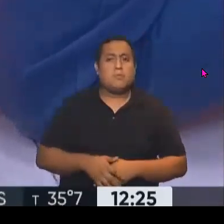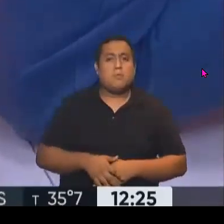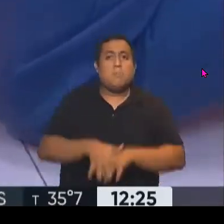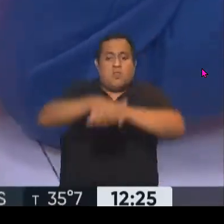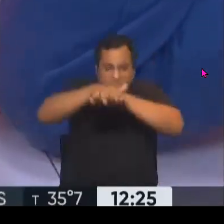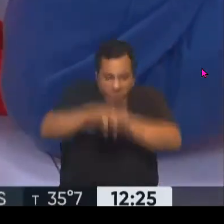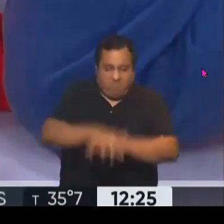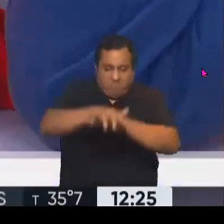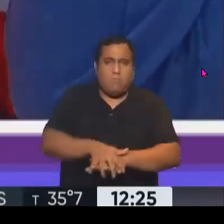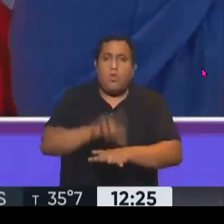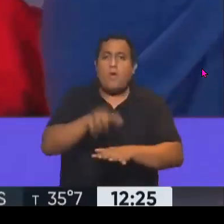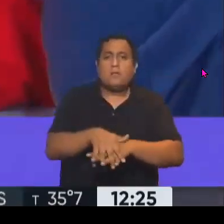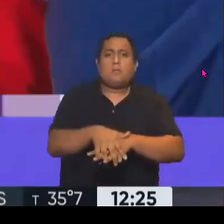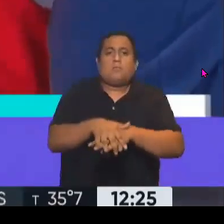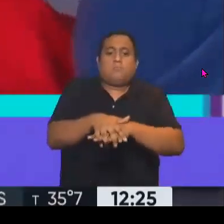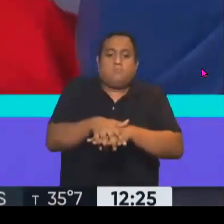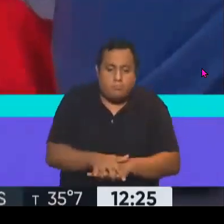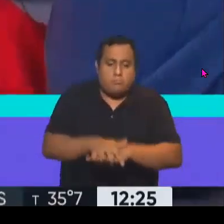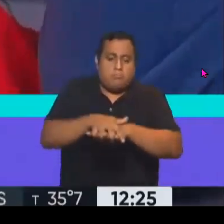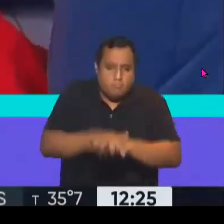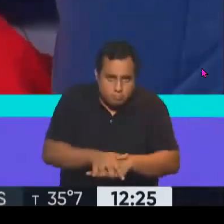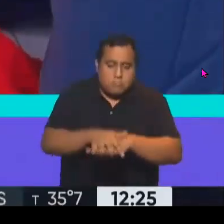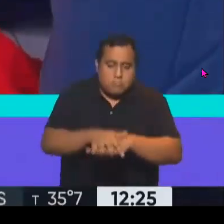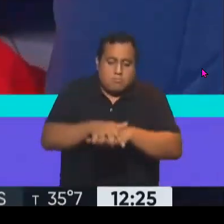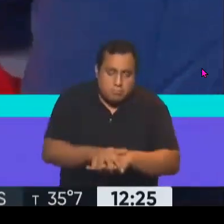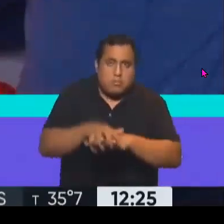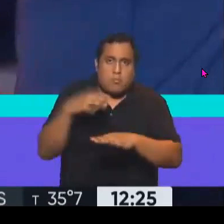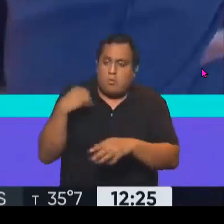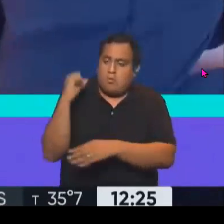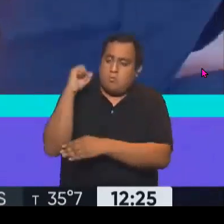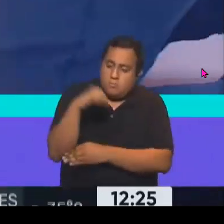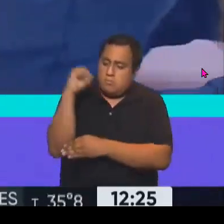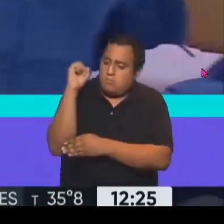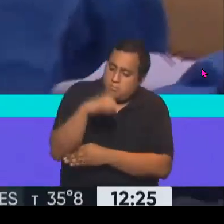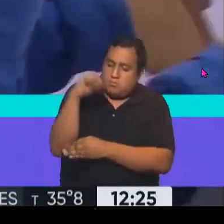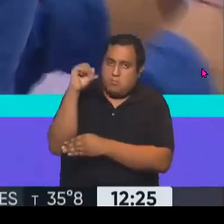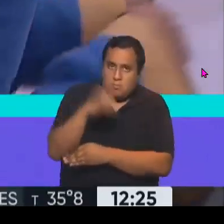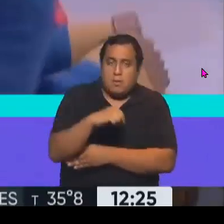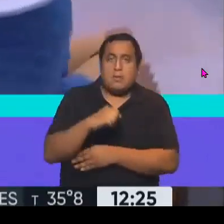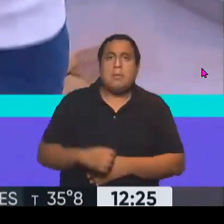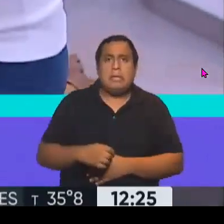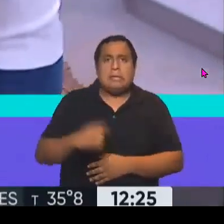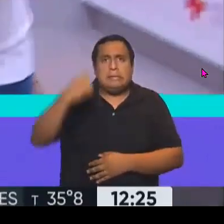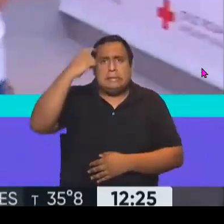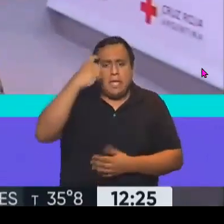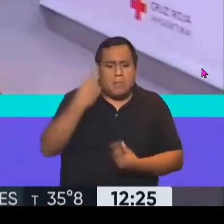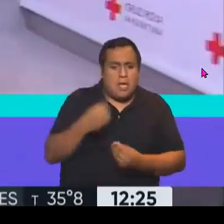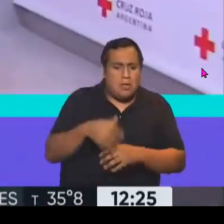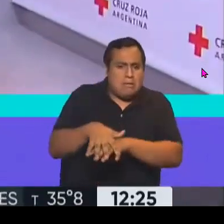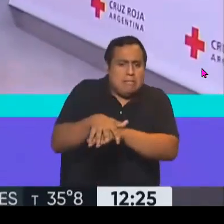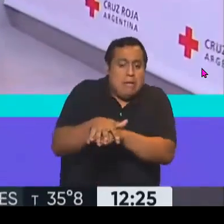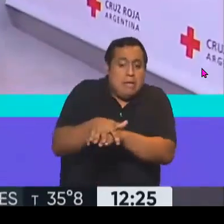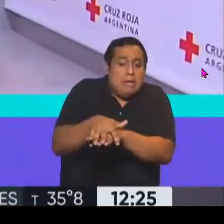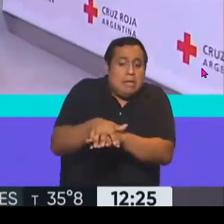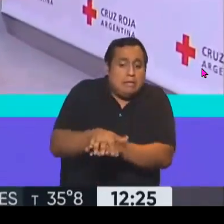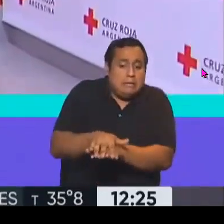No empujo con las manos, sino que con el torso me dejo caer y comprimo. No hay que tener miedo justamente a la fuerza